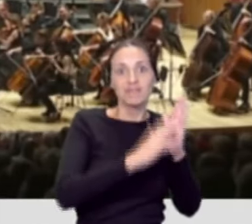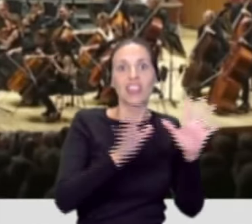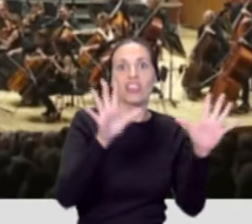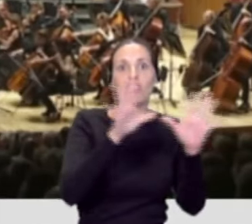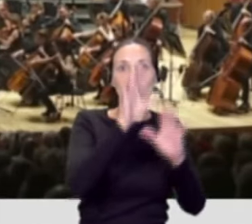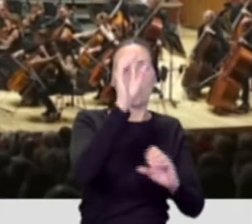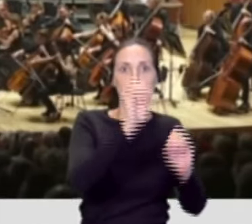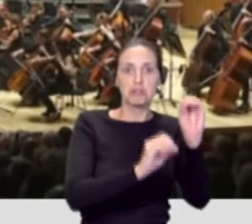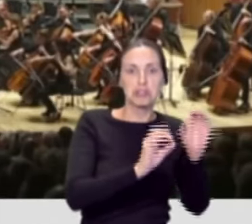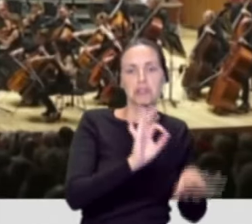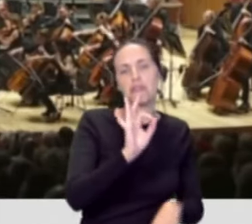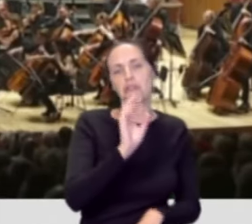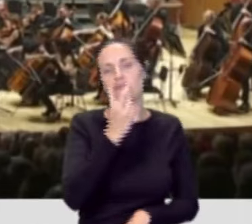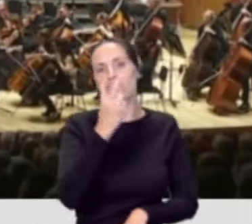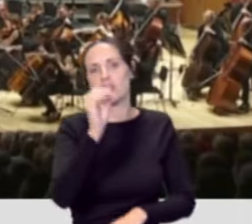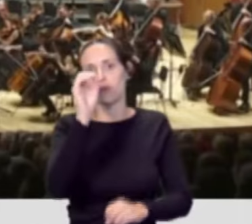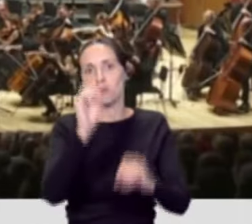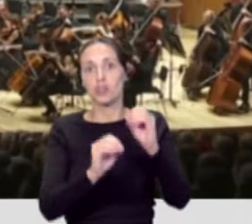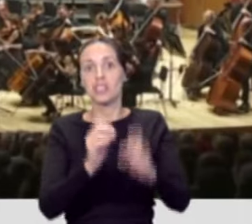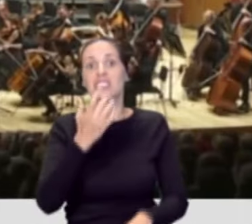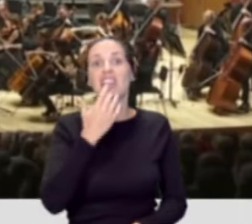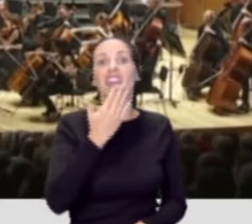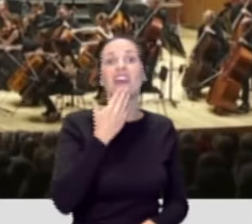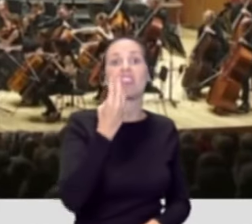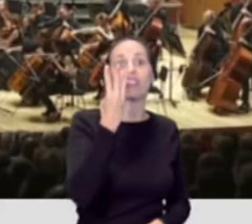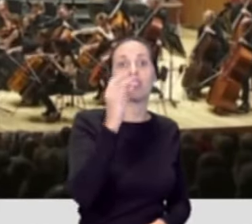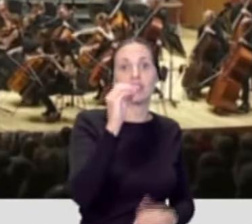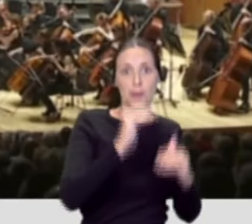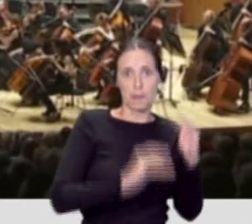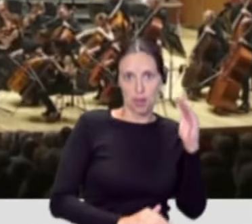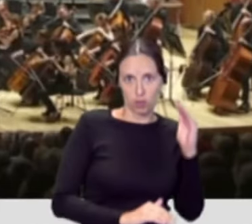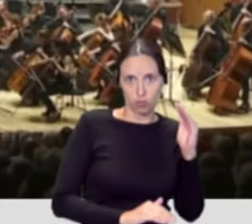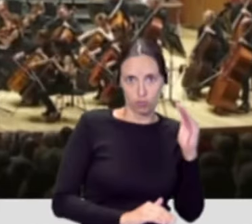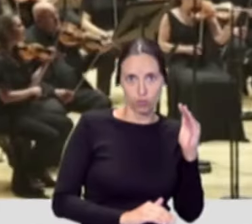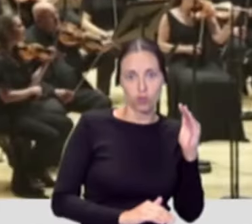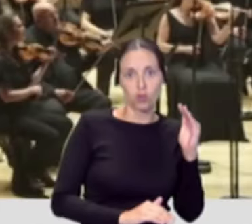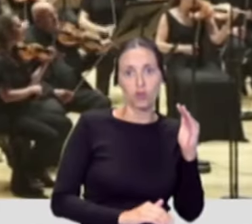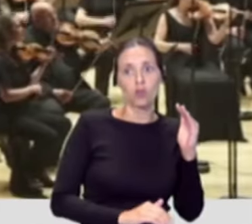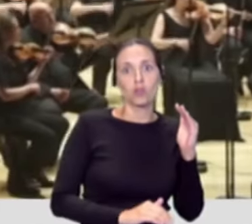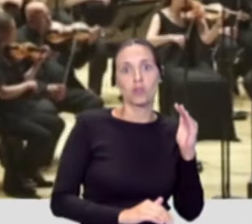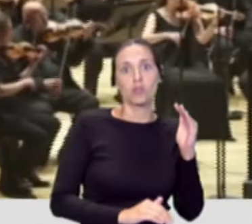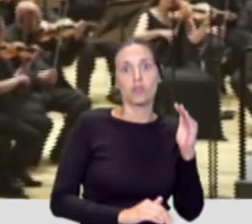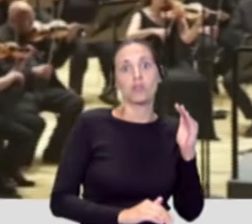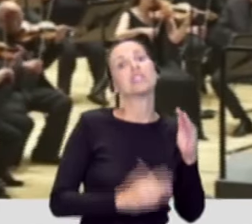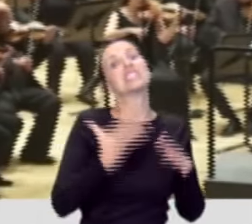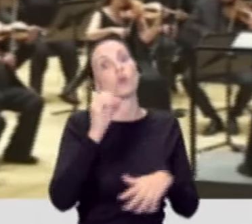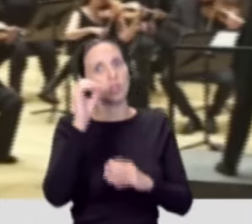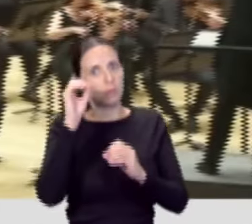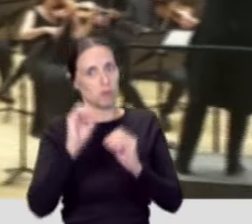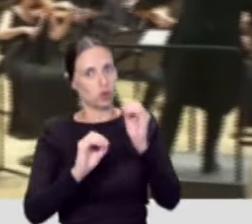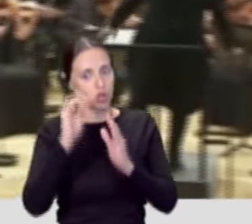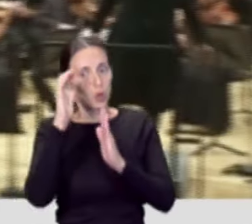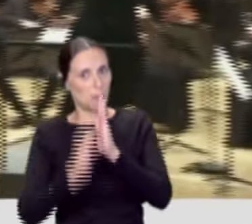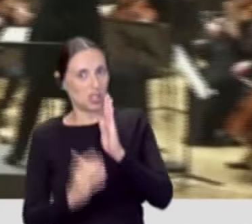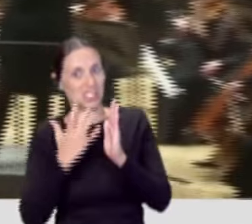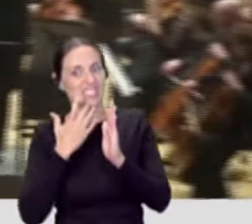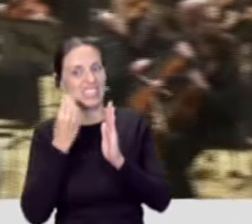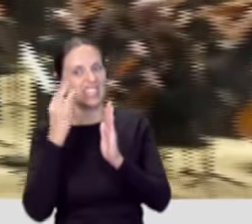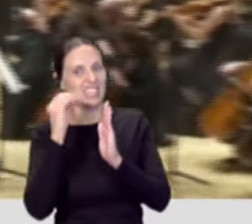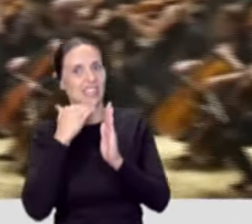un 20%, incluso para menores de 30 años, un 50% del coste de los abonos. Y está funcionando muy bien,